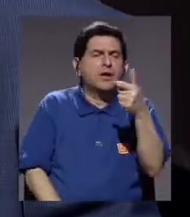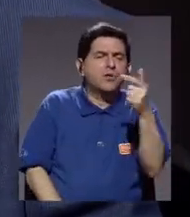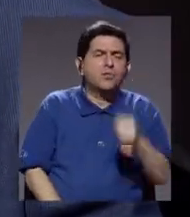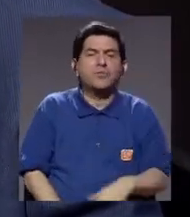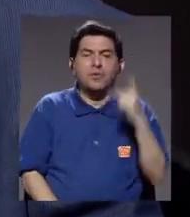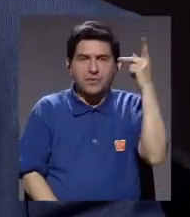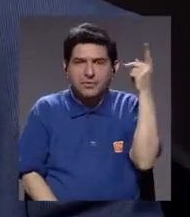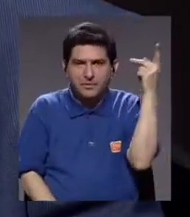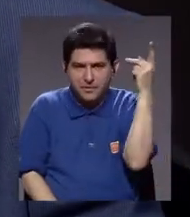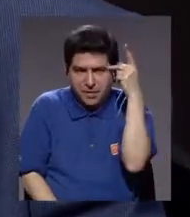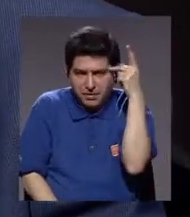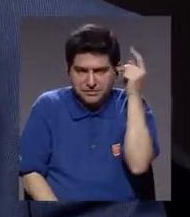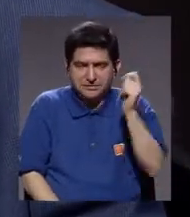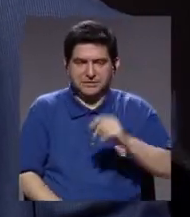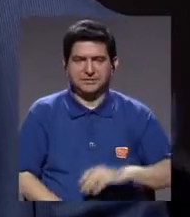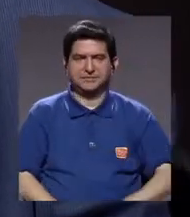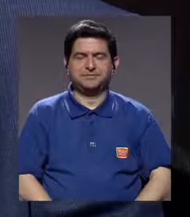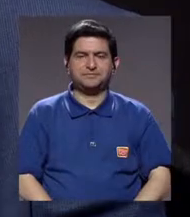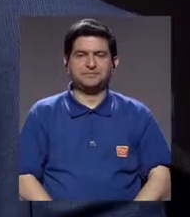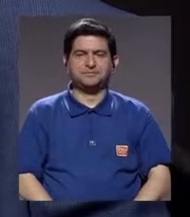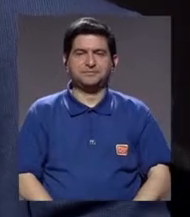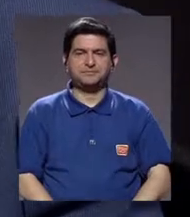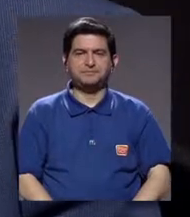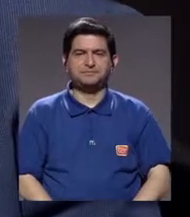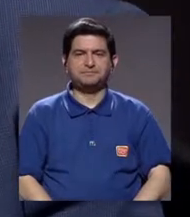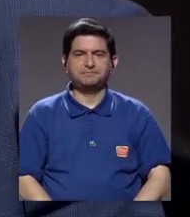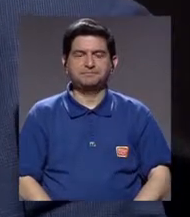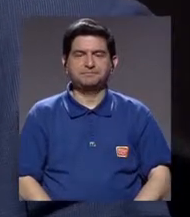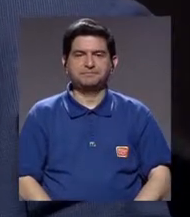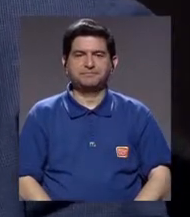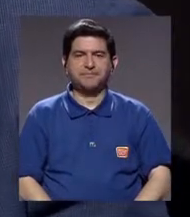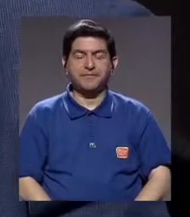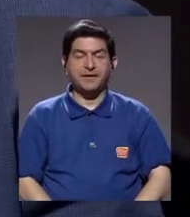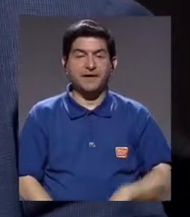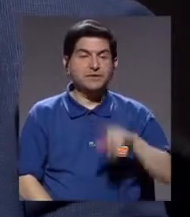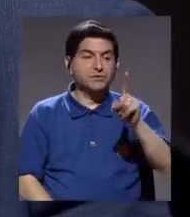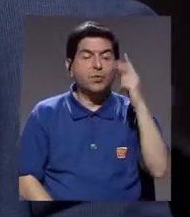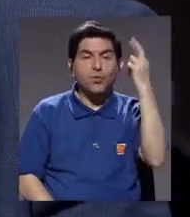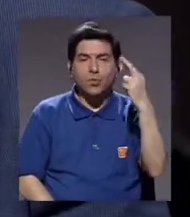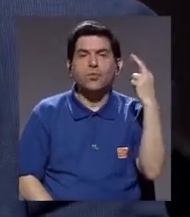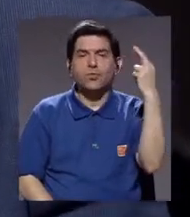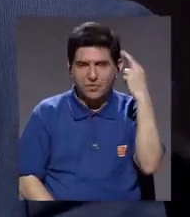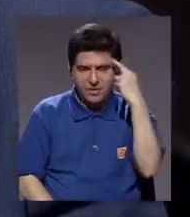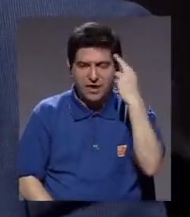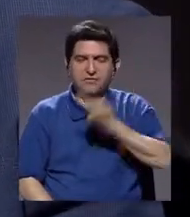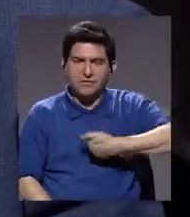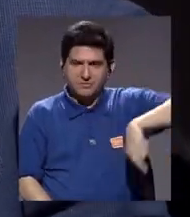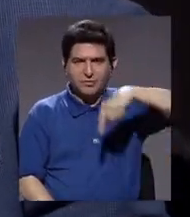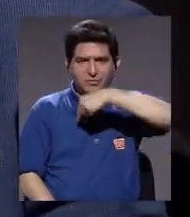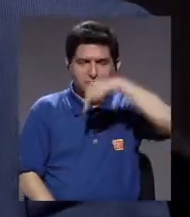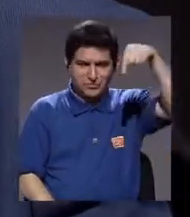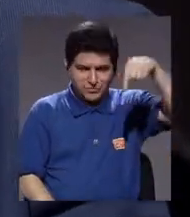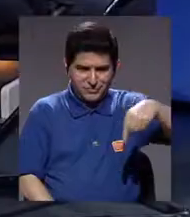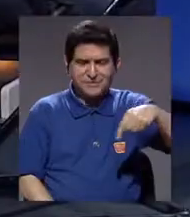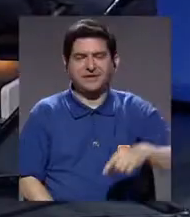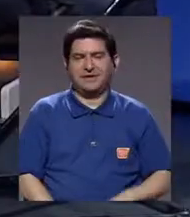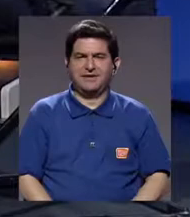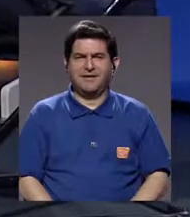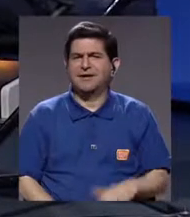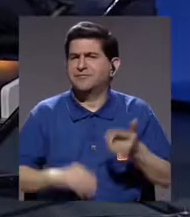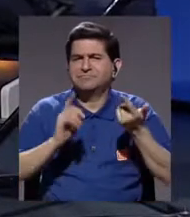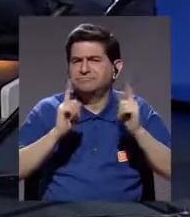de la política. Y es, de todos modos, una de las razones por las cuales nosotros estamos aquí